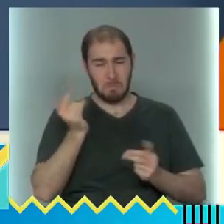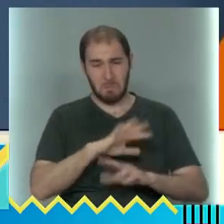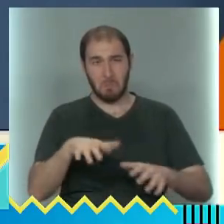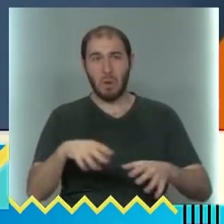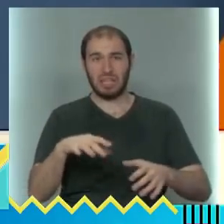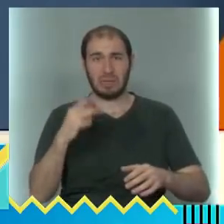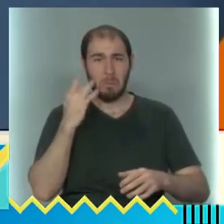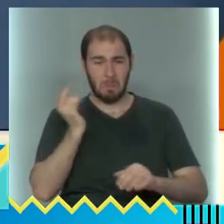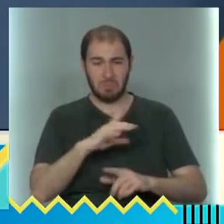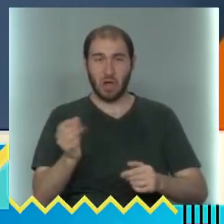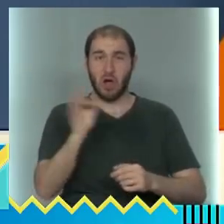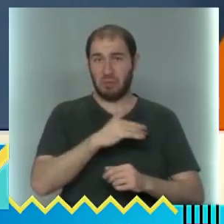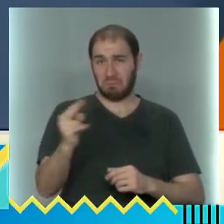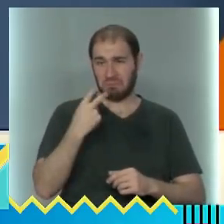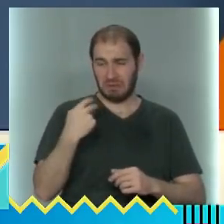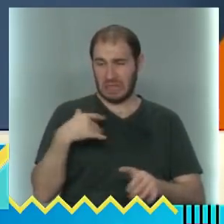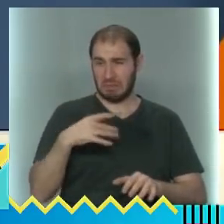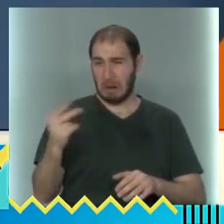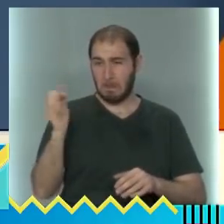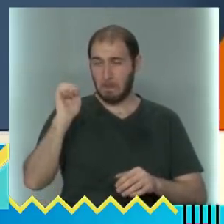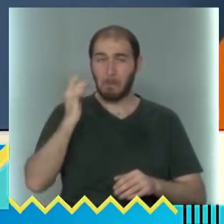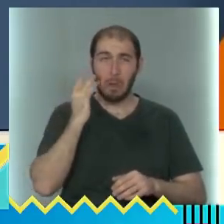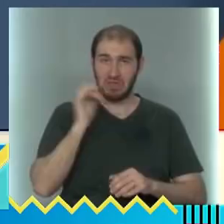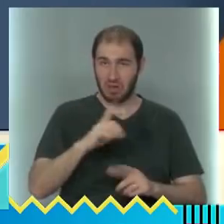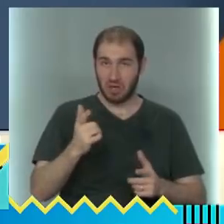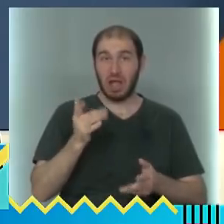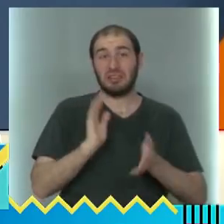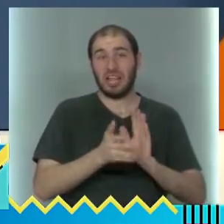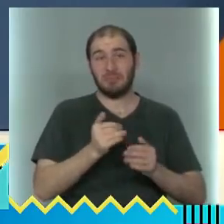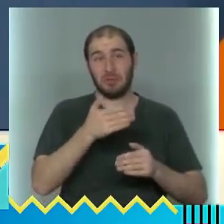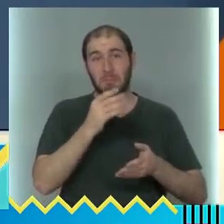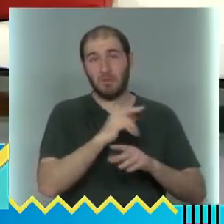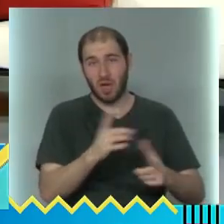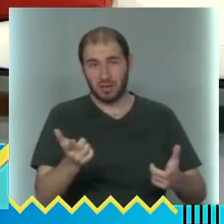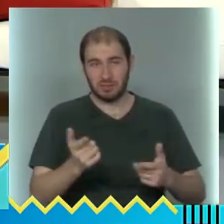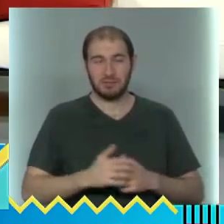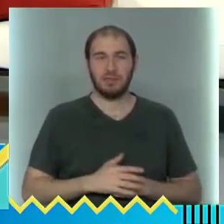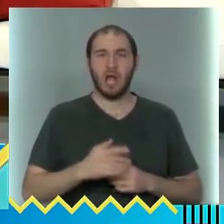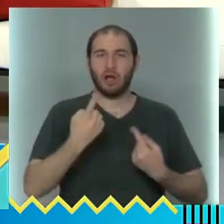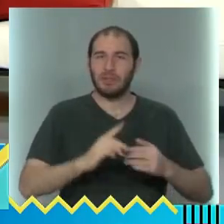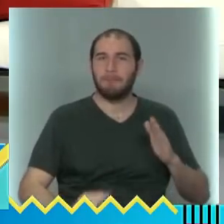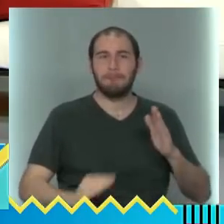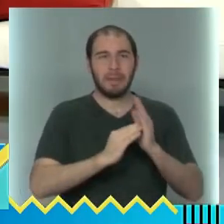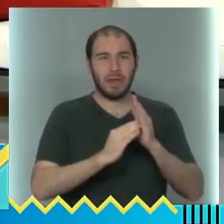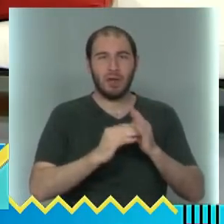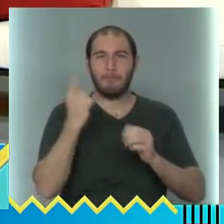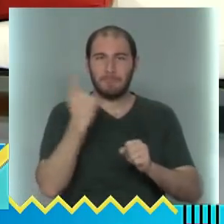y no me molesta que me vean, podemos no tratarlo al paciente. Entonces siempre lo principal es identificar eso, no decir, tiene